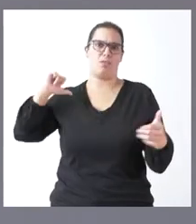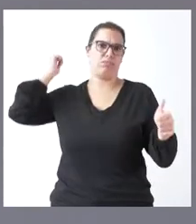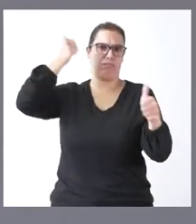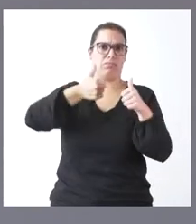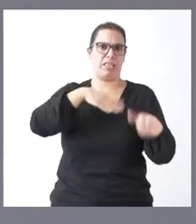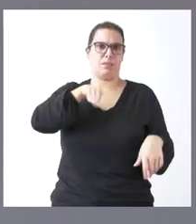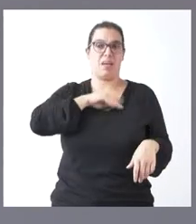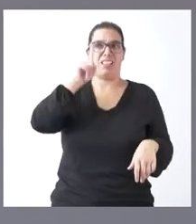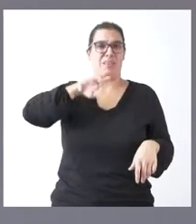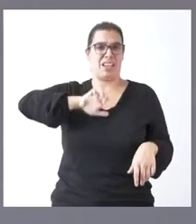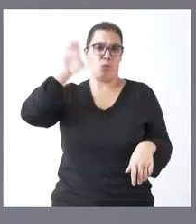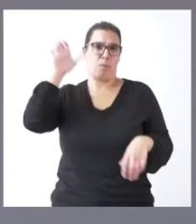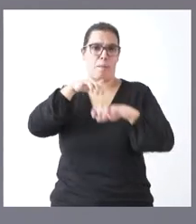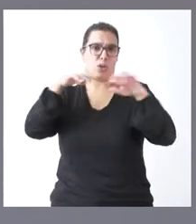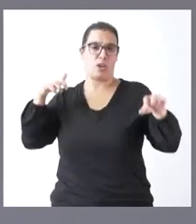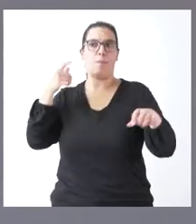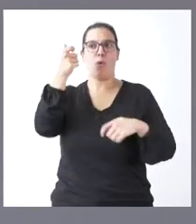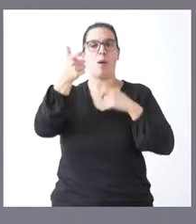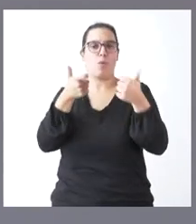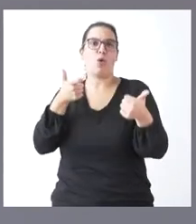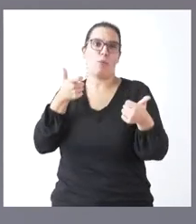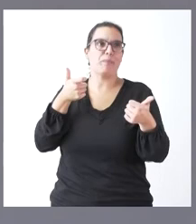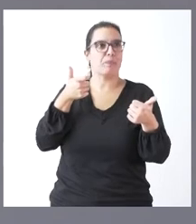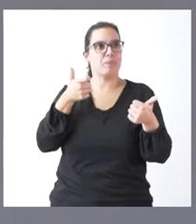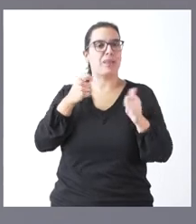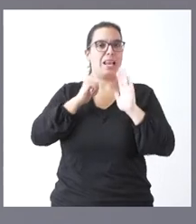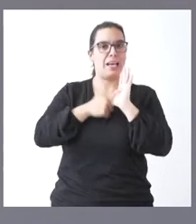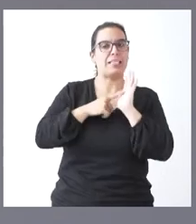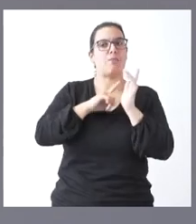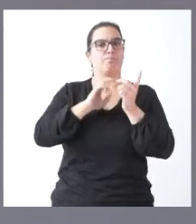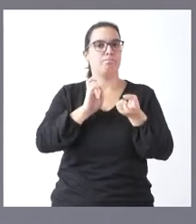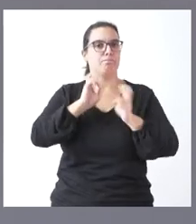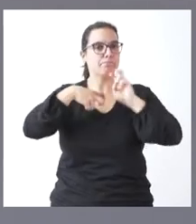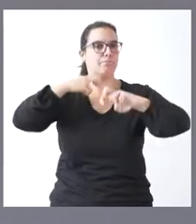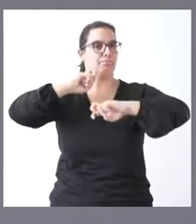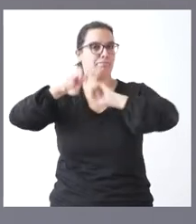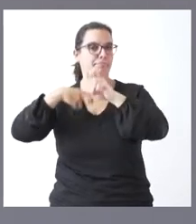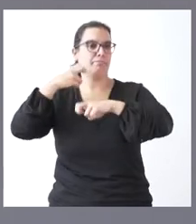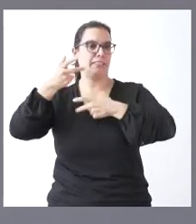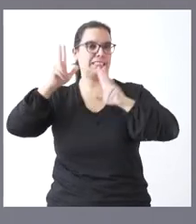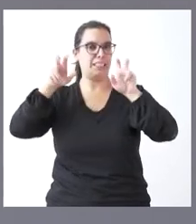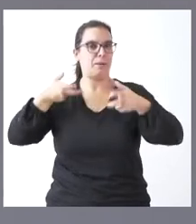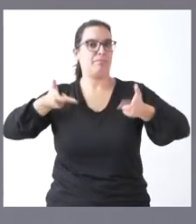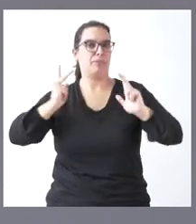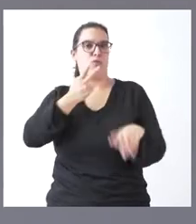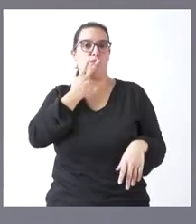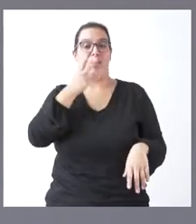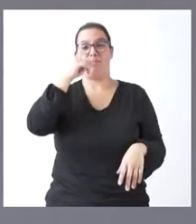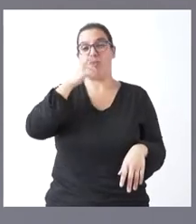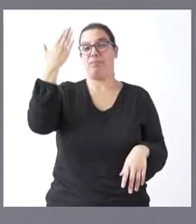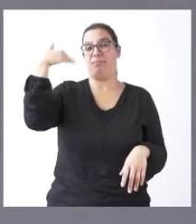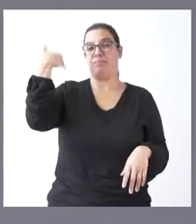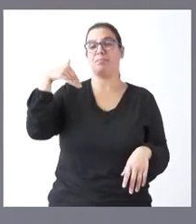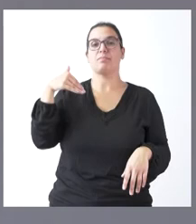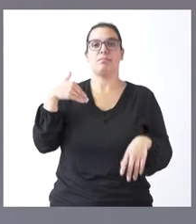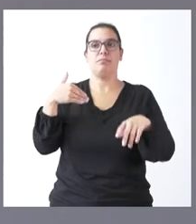en la mayor parte de la europea Pues poco a poco pues ahí novedades legislativas en este ámbito de fumar ustedes recordarán aquella época en